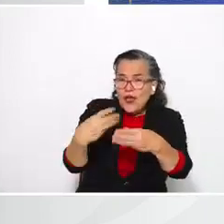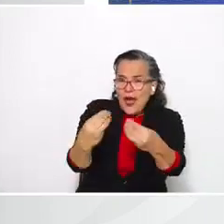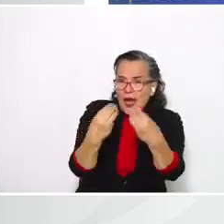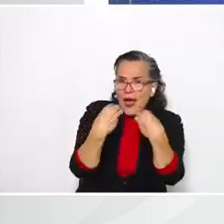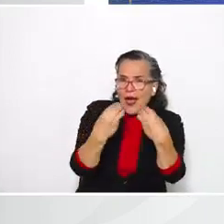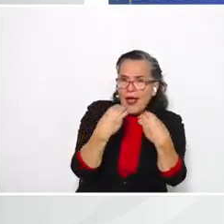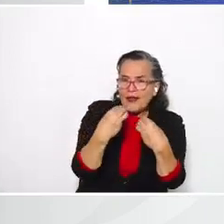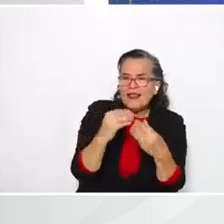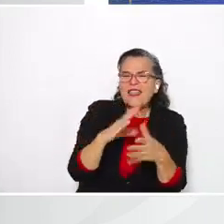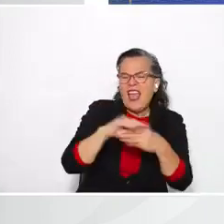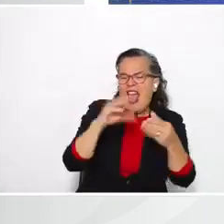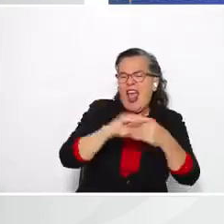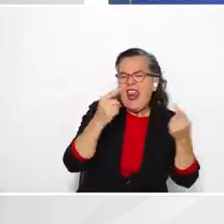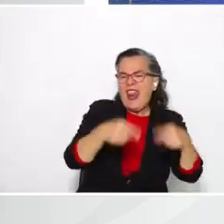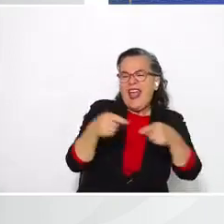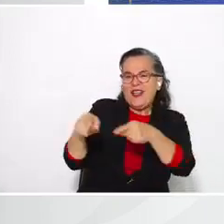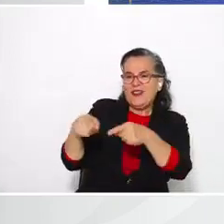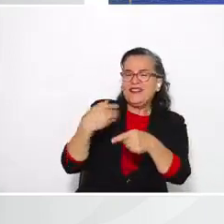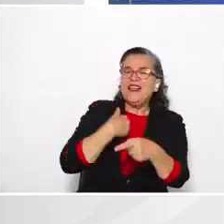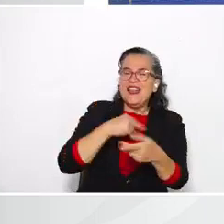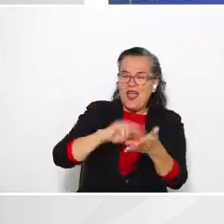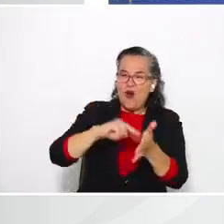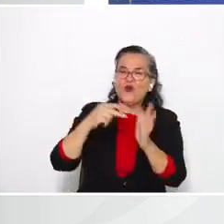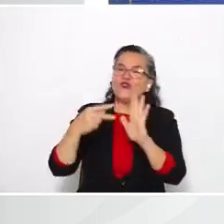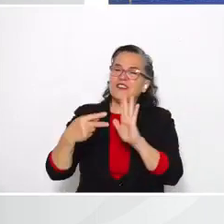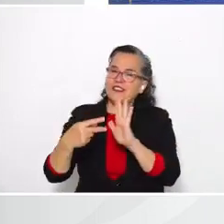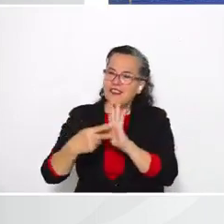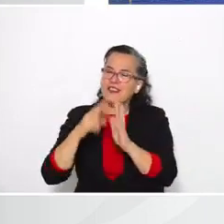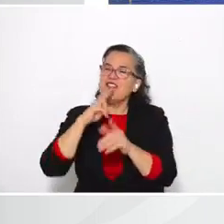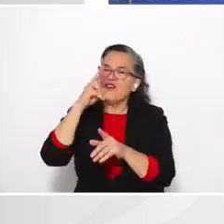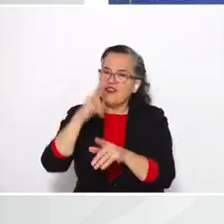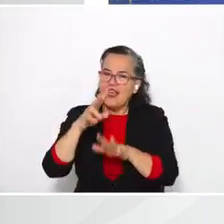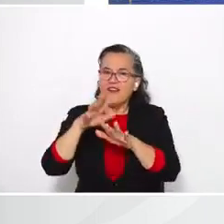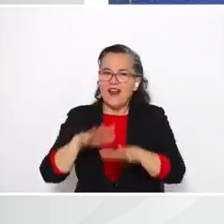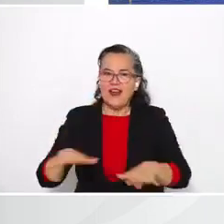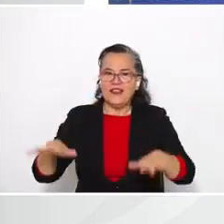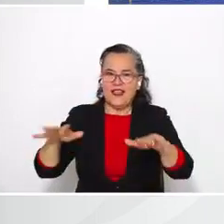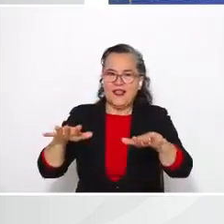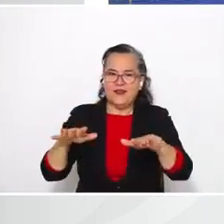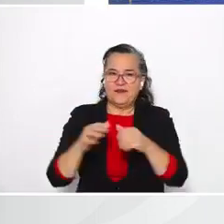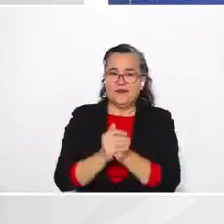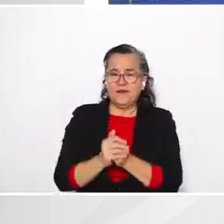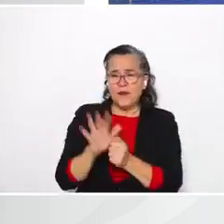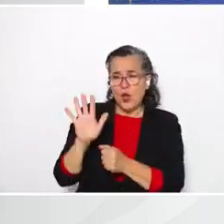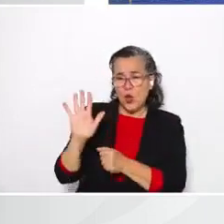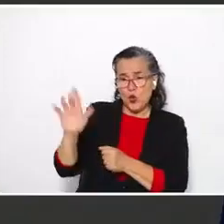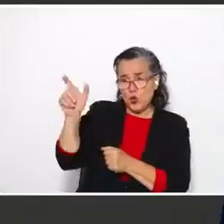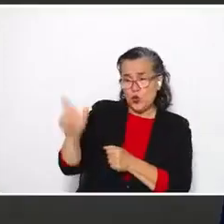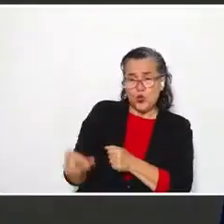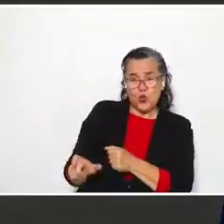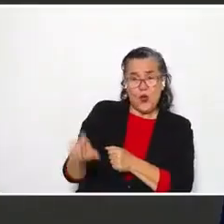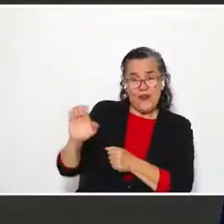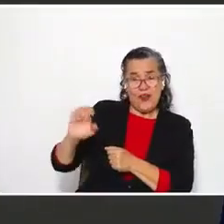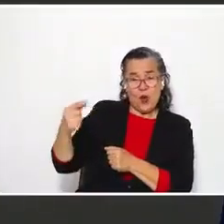como anécdotas tenía un sentido de realidad. Sus opiniones siempre